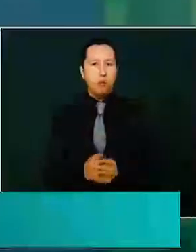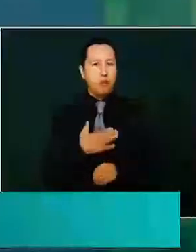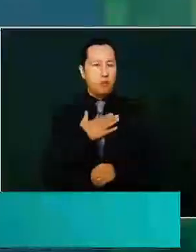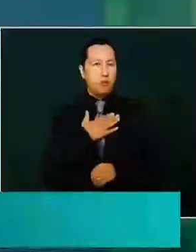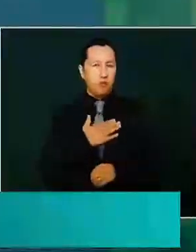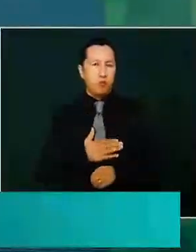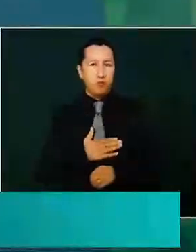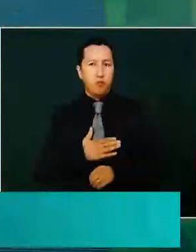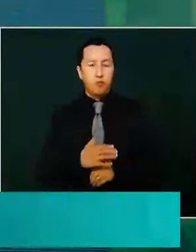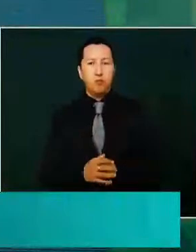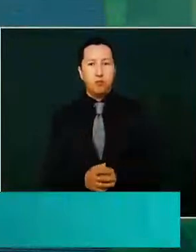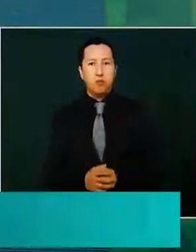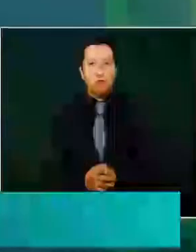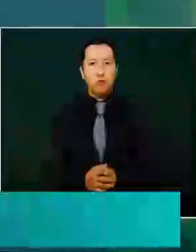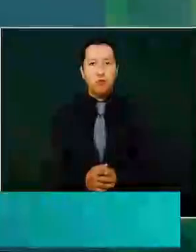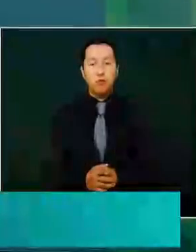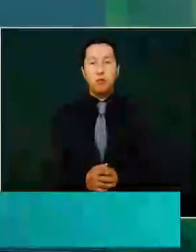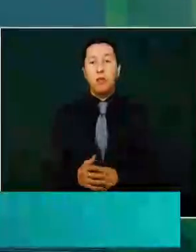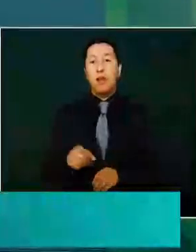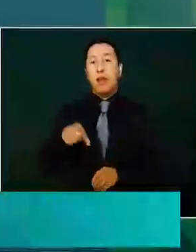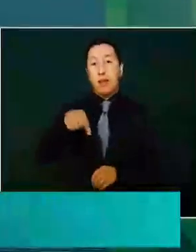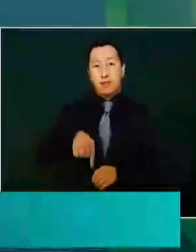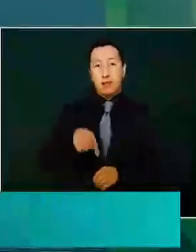actividades donde se concentra más